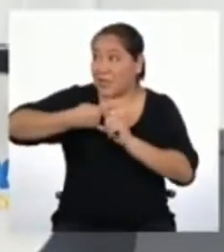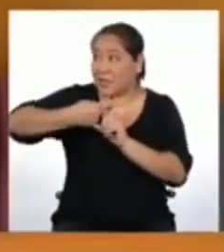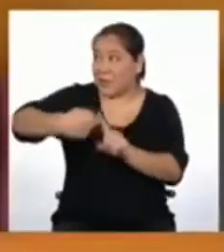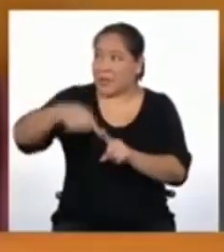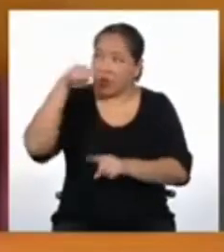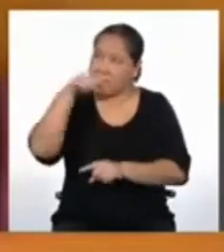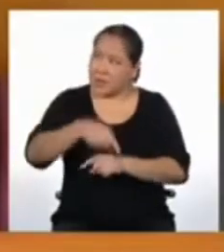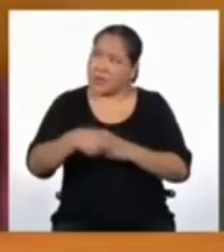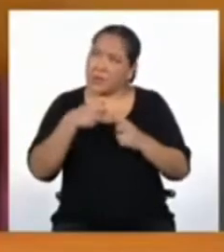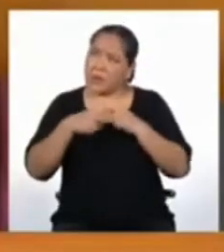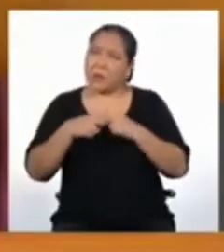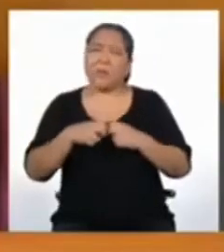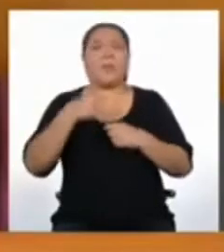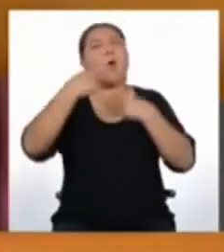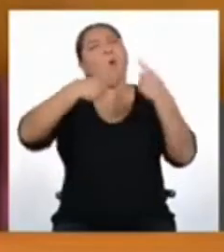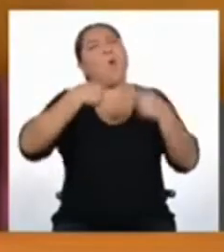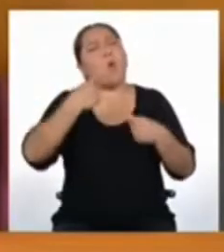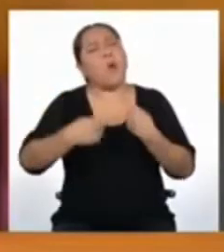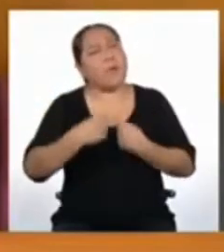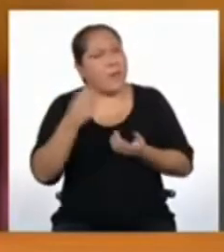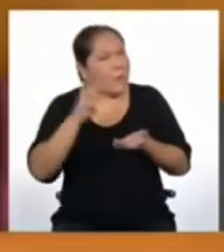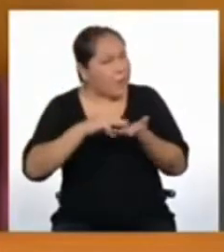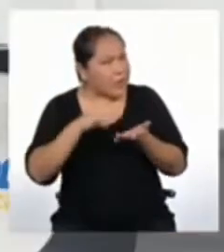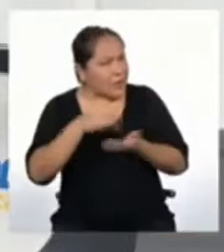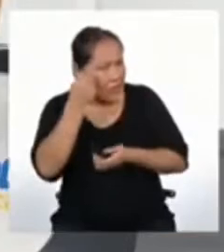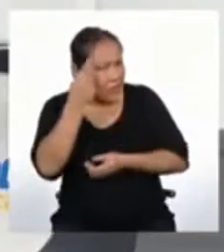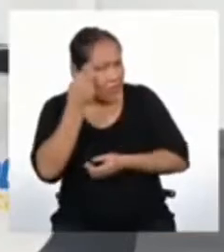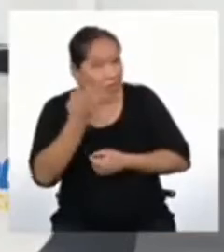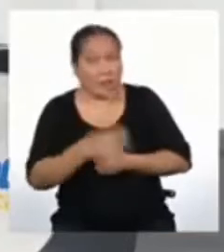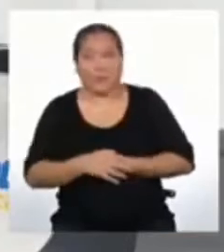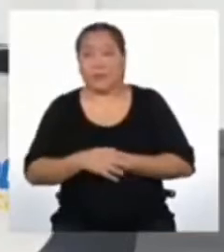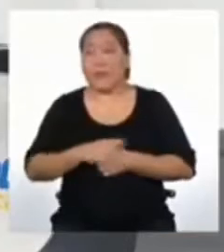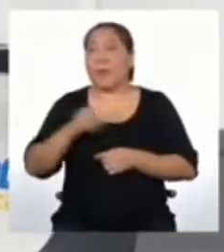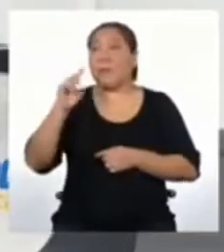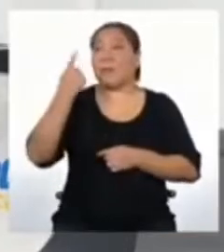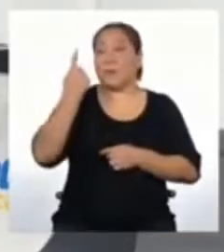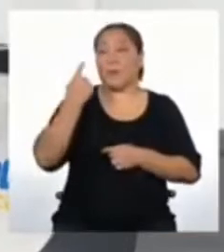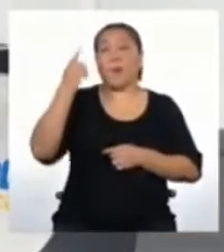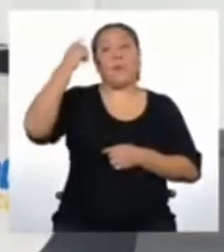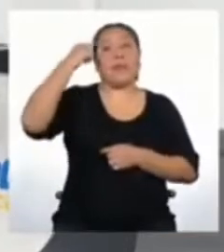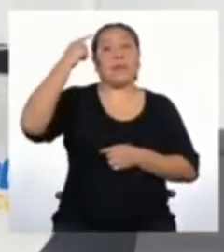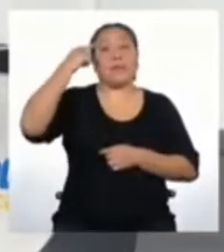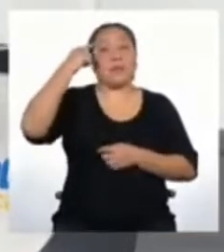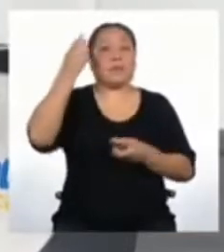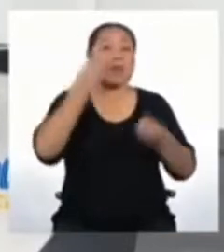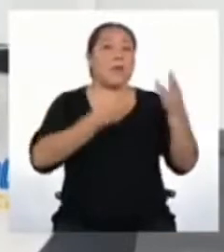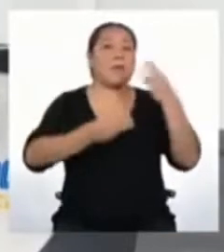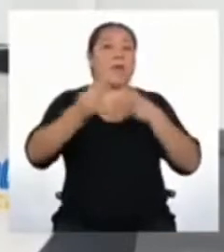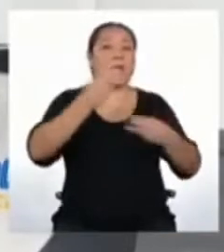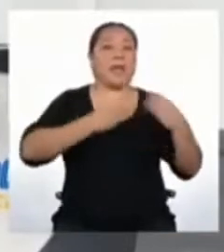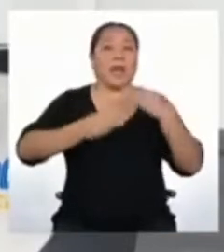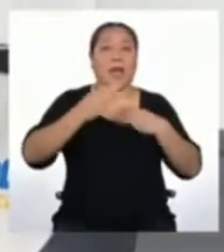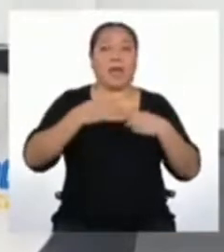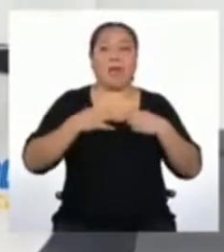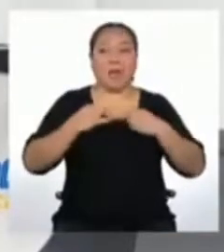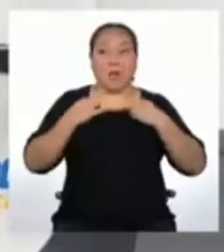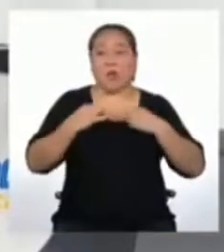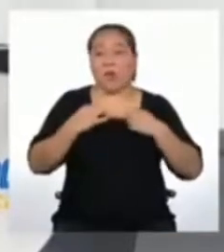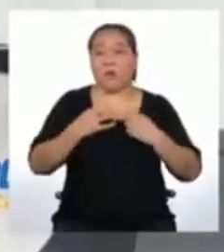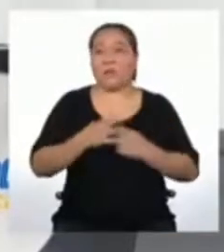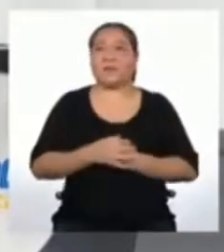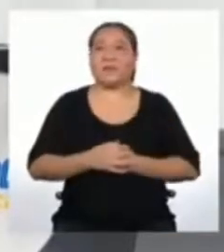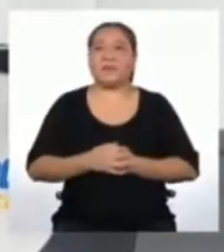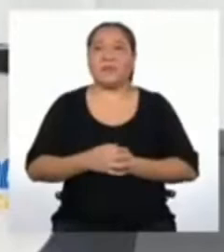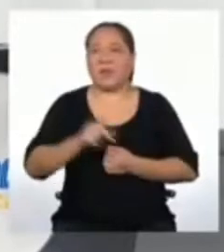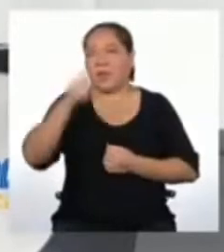esta? Cuéntanos un poco más para poder entenderlo. Primero, pensemos en el mercado de la ropa en el Perú. ¿Qué